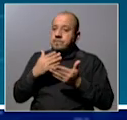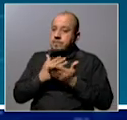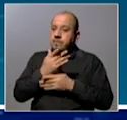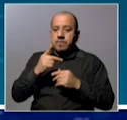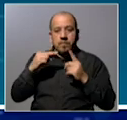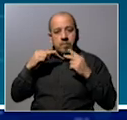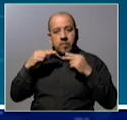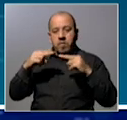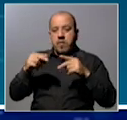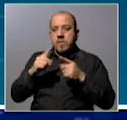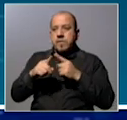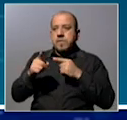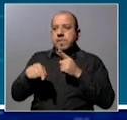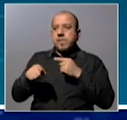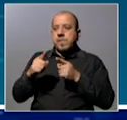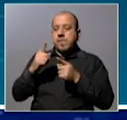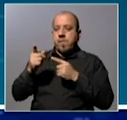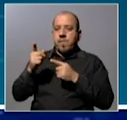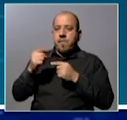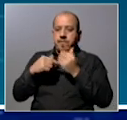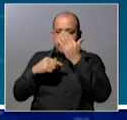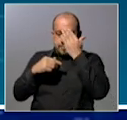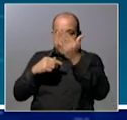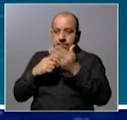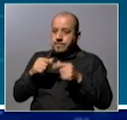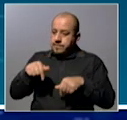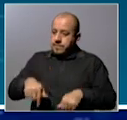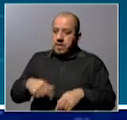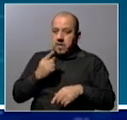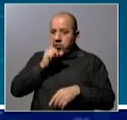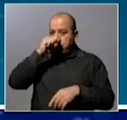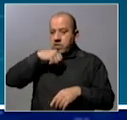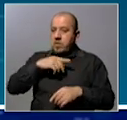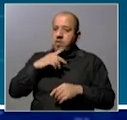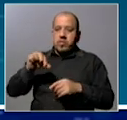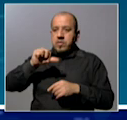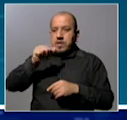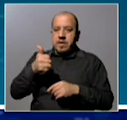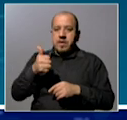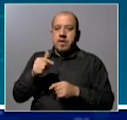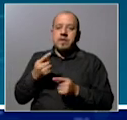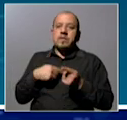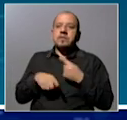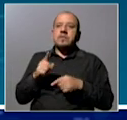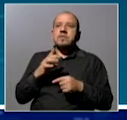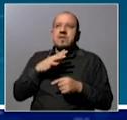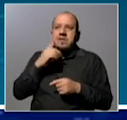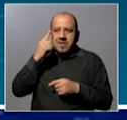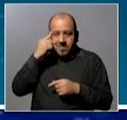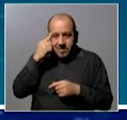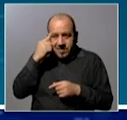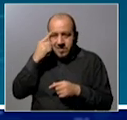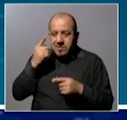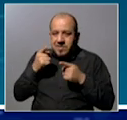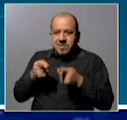¿no? El Frente Amplio ha sido el partido predominante en la capital y bueno, no hay nada que lleve a pensar que